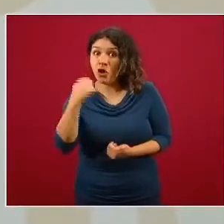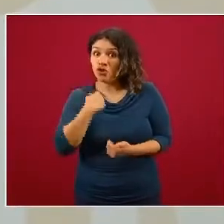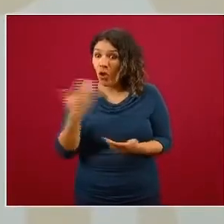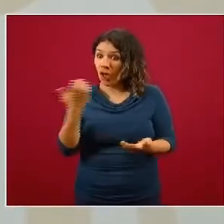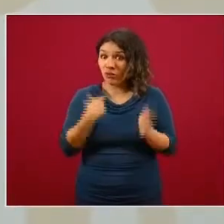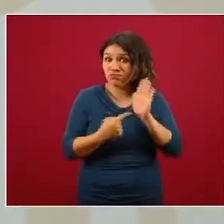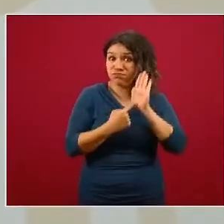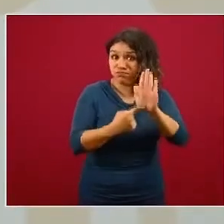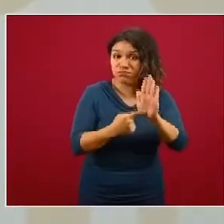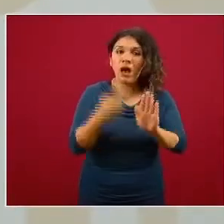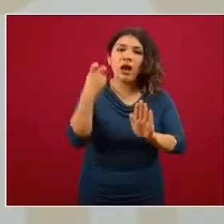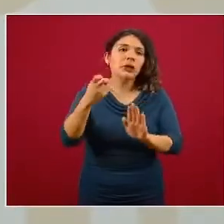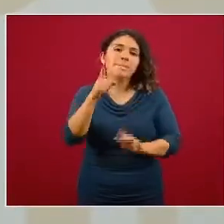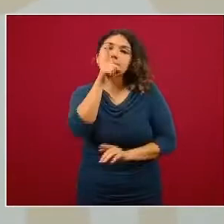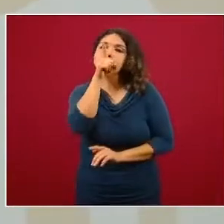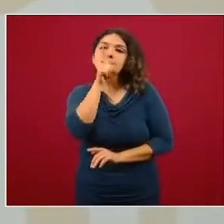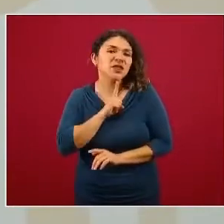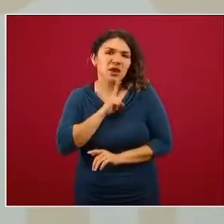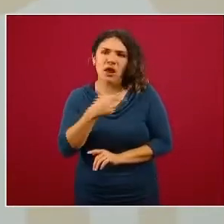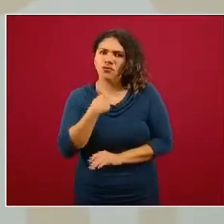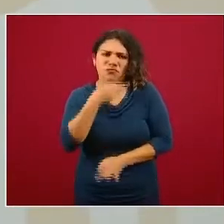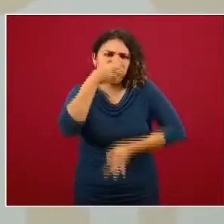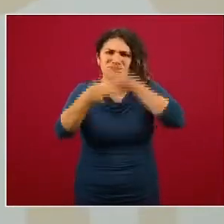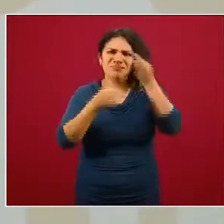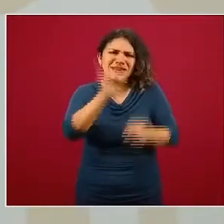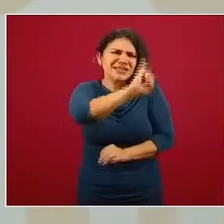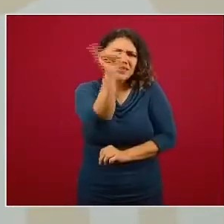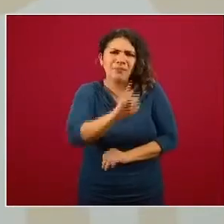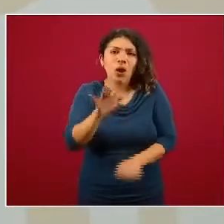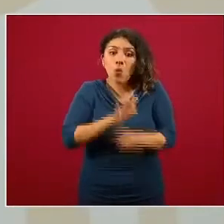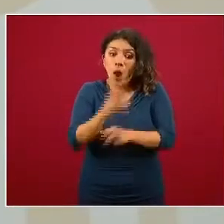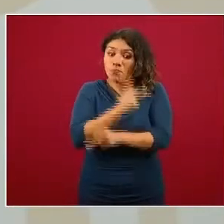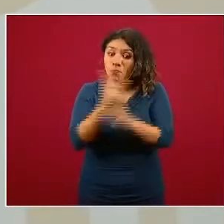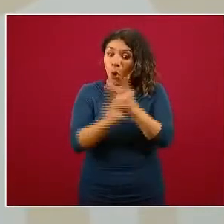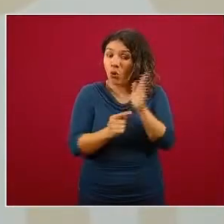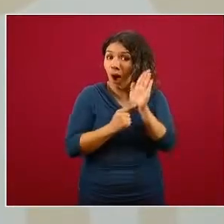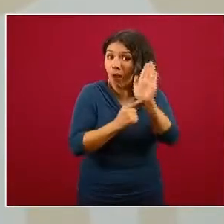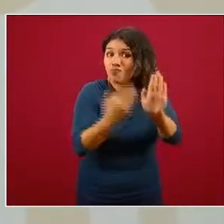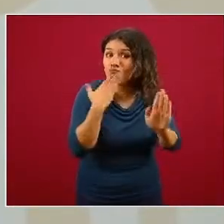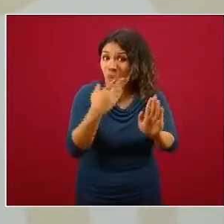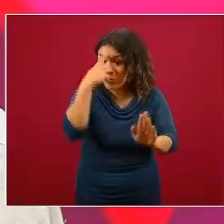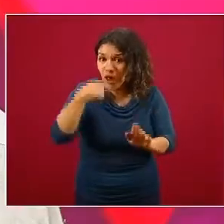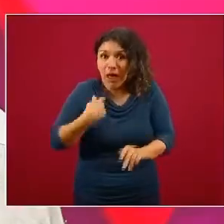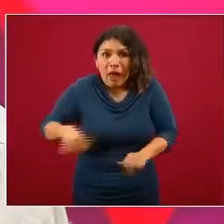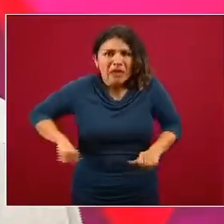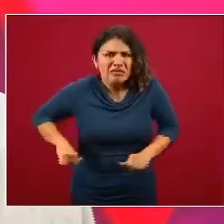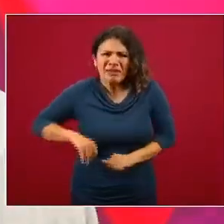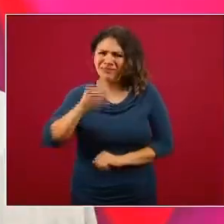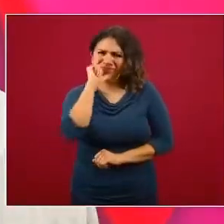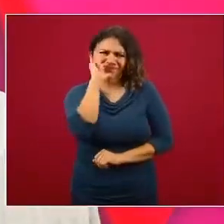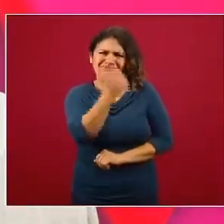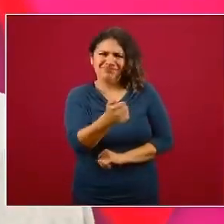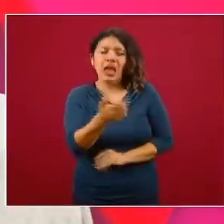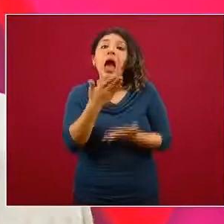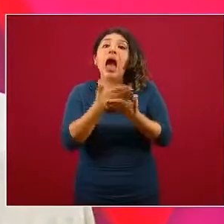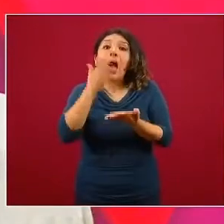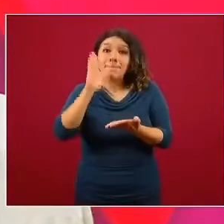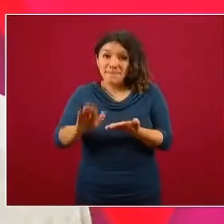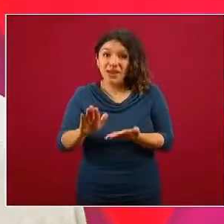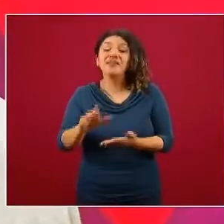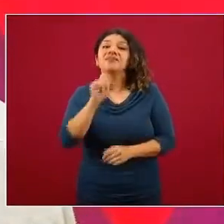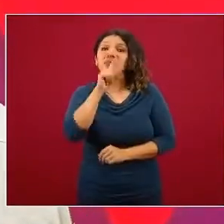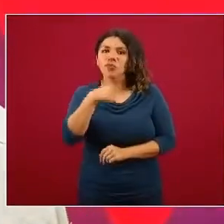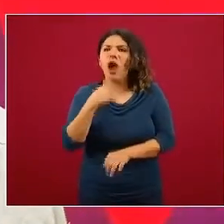un producto, es un fraude. Yo no voy a anunciar nunca ningún producto porque no tengo interés en anunciarlo. Y además,